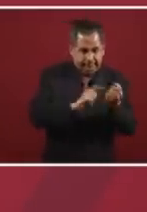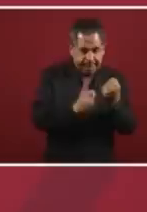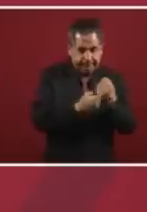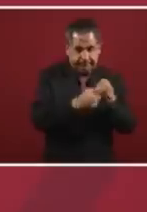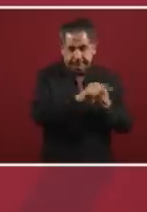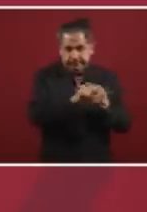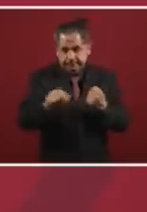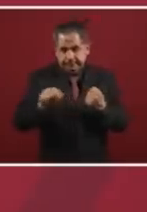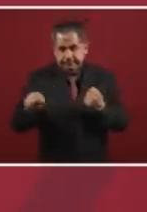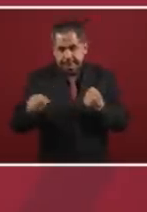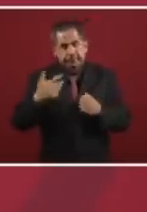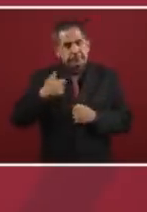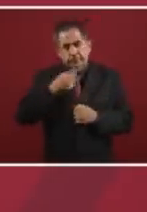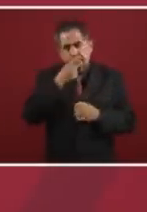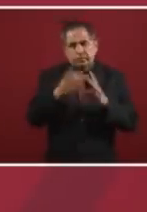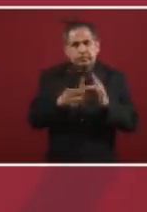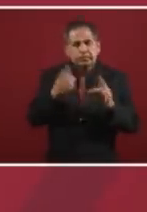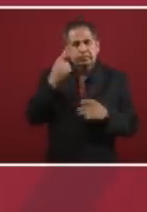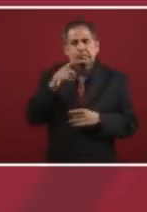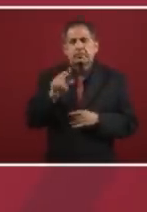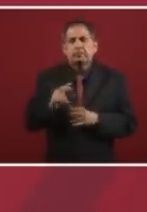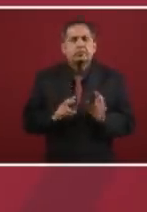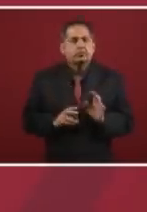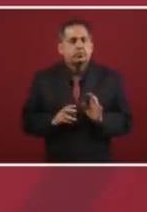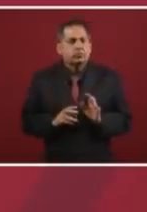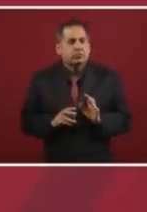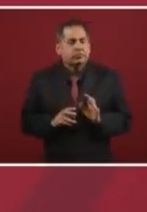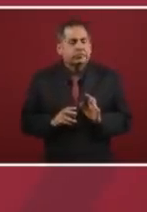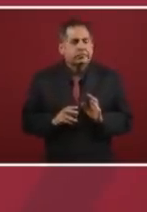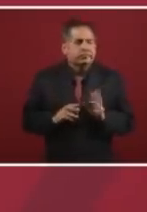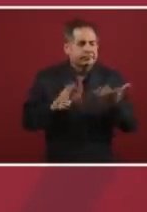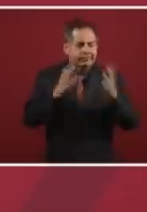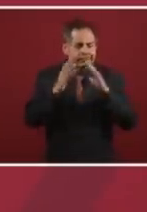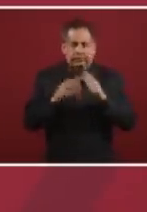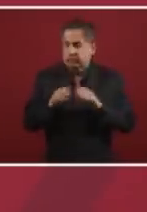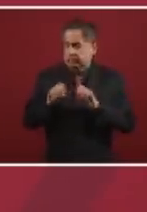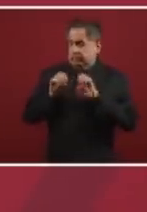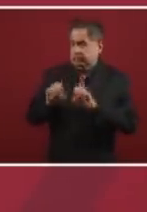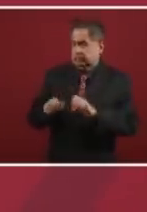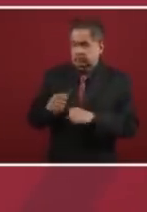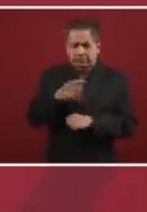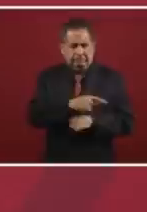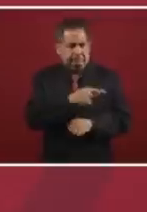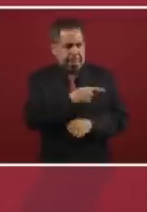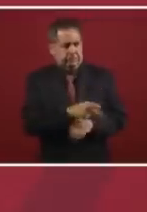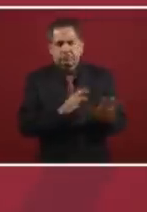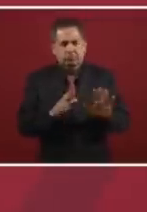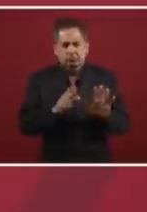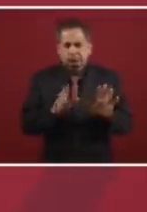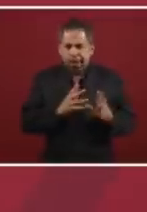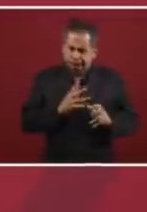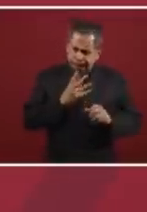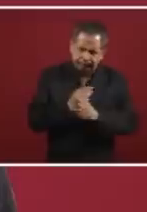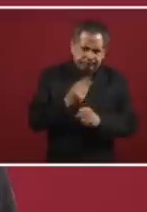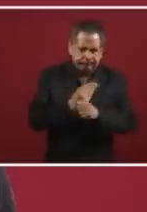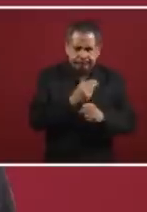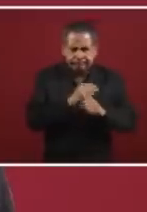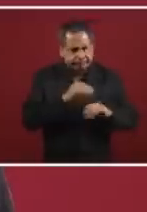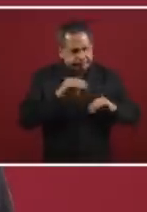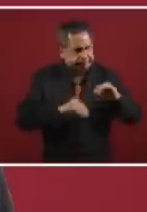decía yo para que no se den estos contrastes se está trabajando en el renacimiento